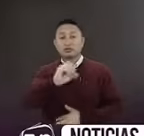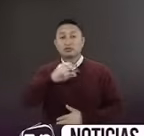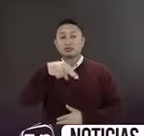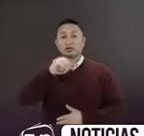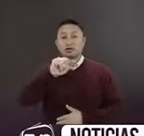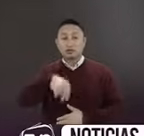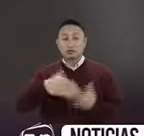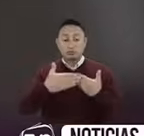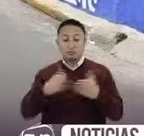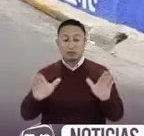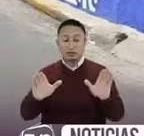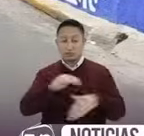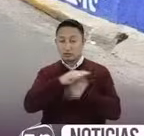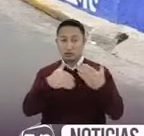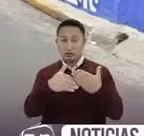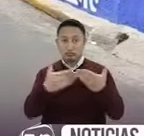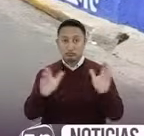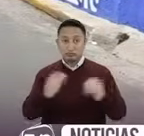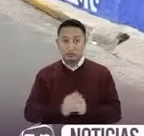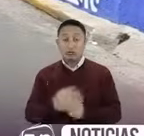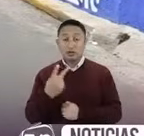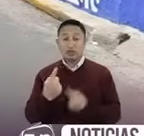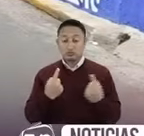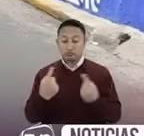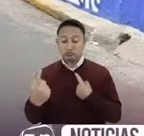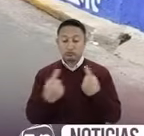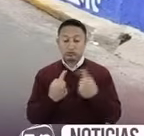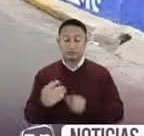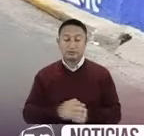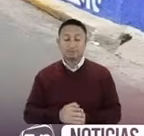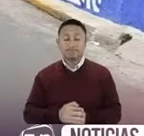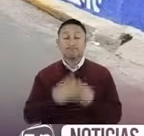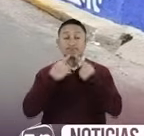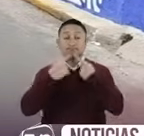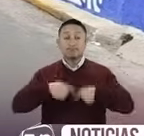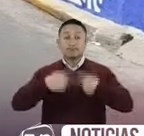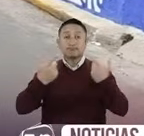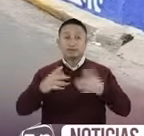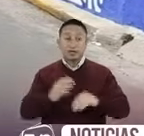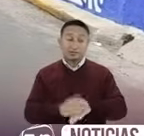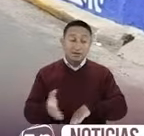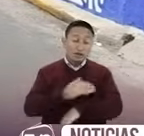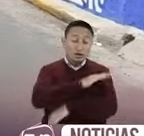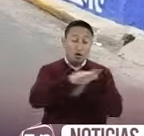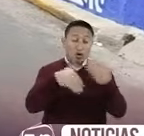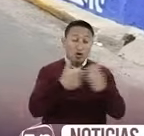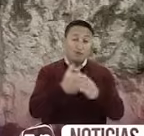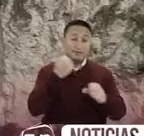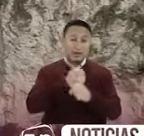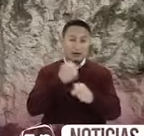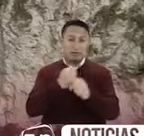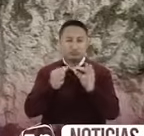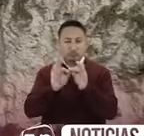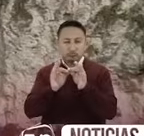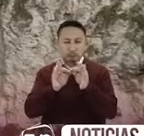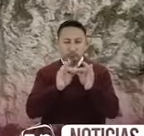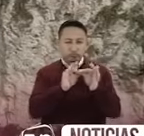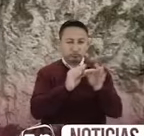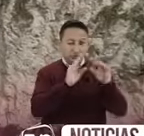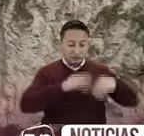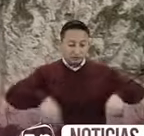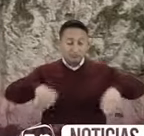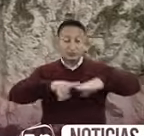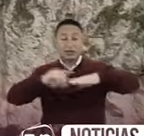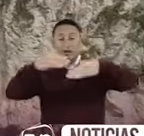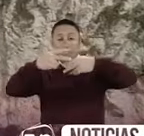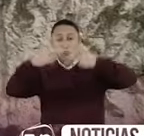su totalidad con sus dos carriles. Este anuncio lo hace tras haber culminado los trabajos que se realizaban para estabilizar el